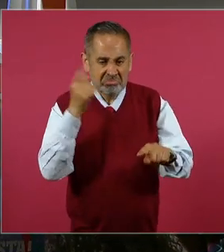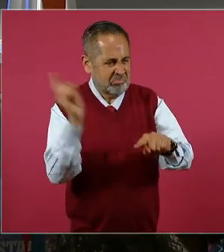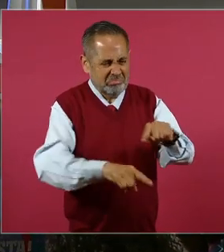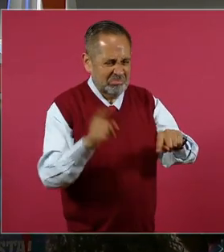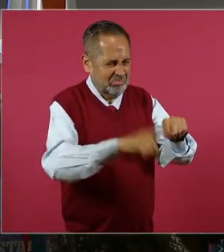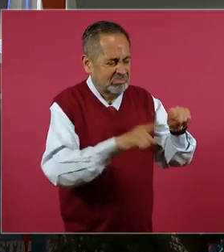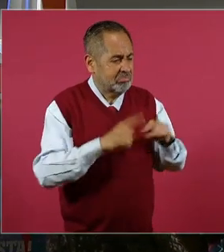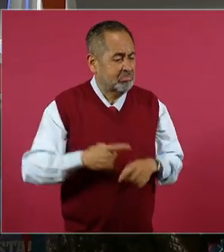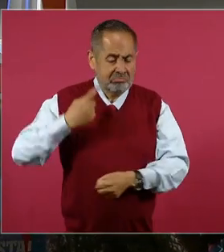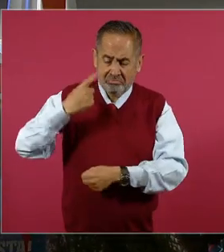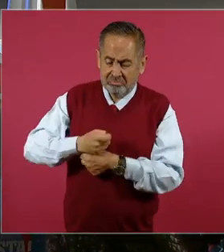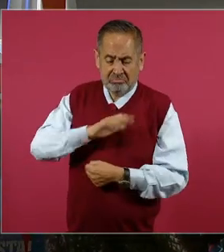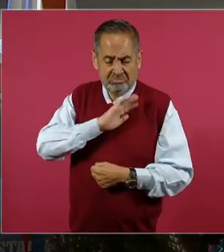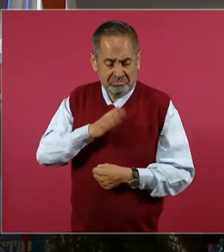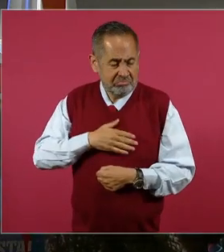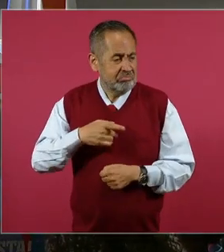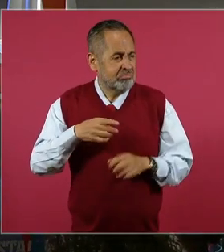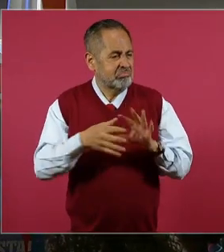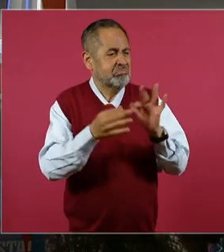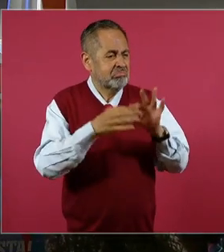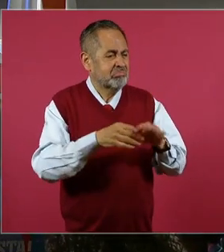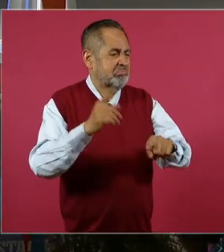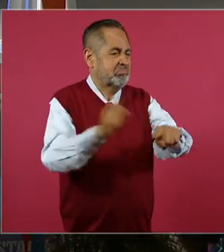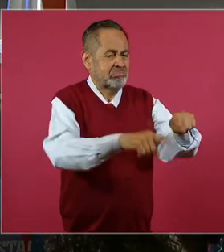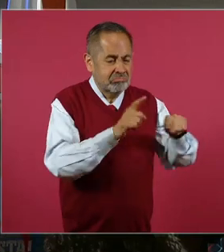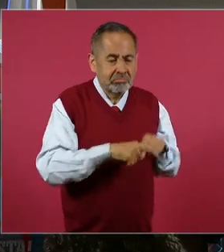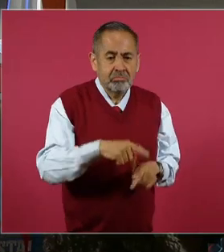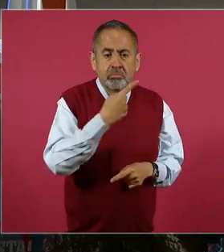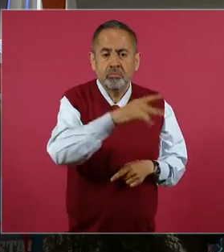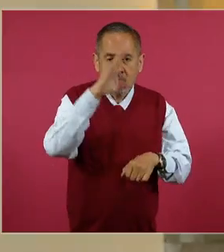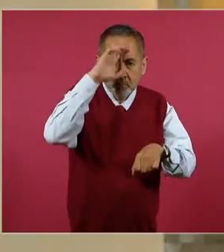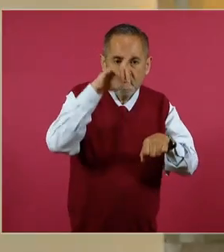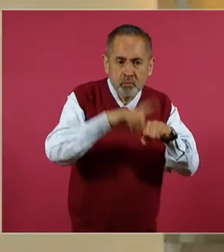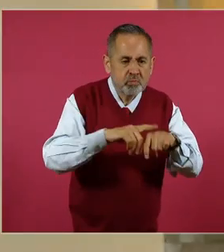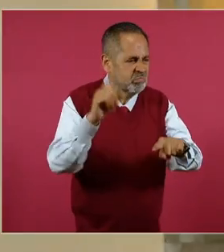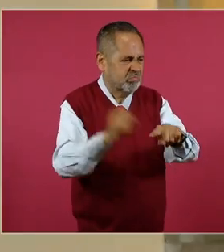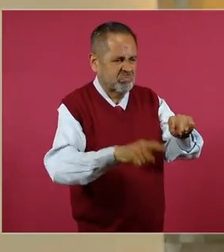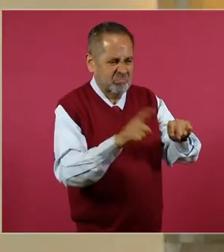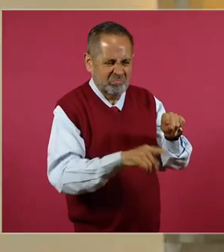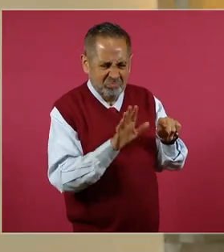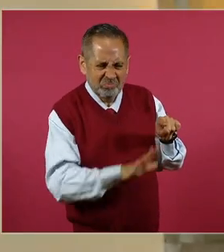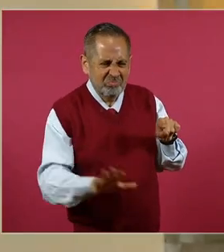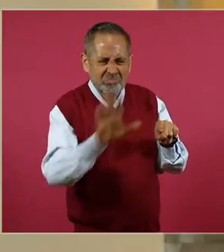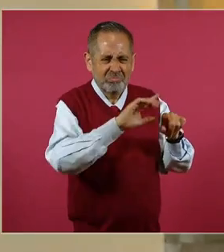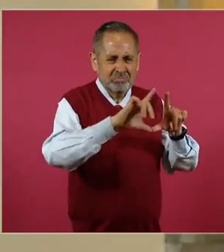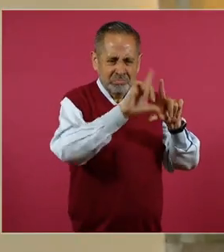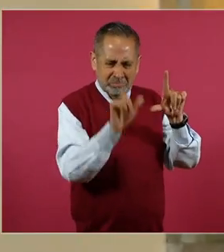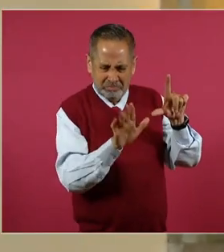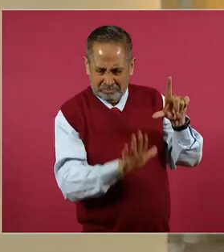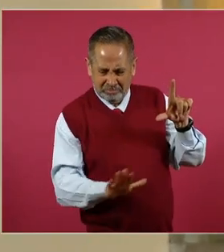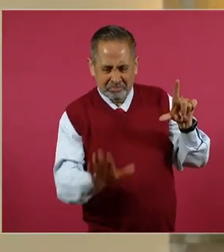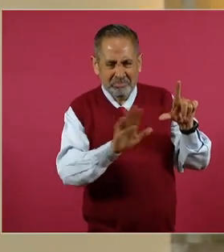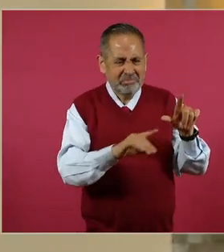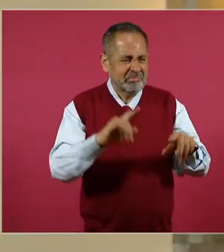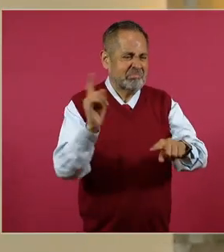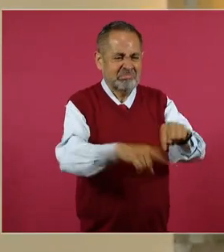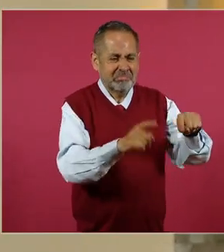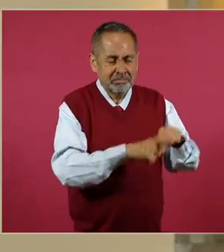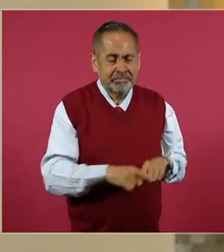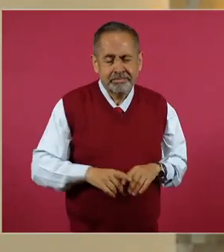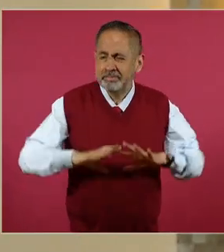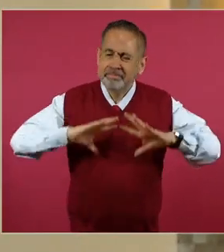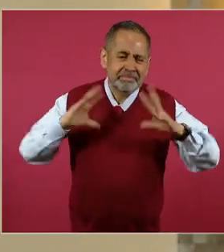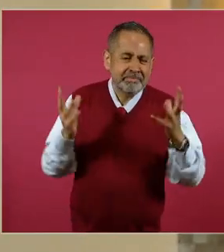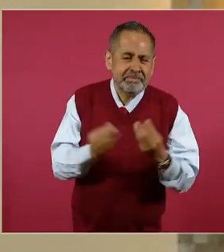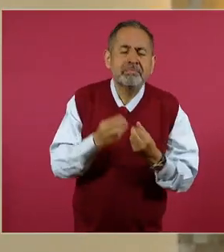la destrucción sistemática de las culturas mesoamericanas. En suma, durante la colonia se